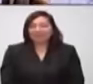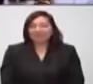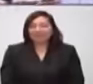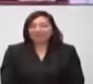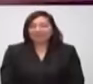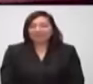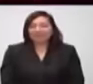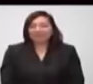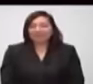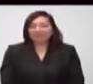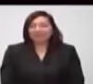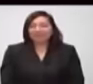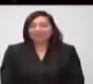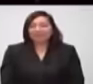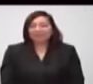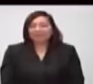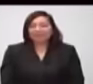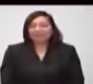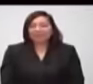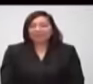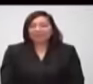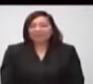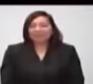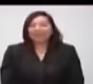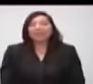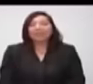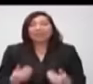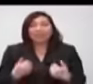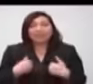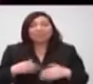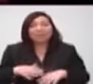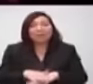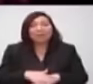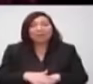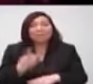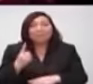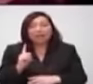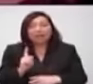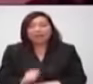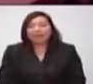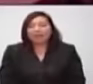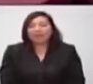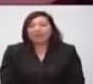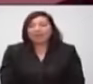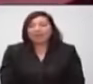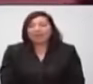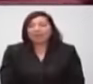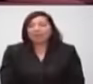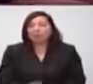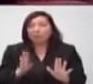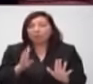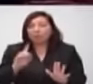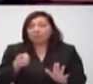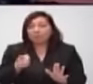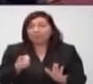Bueno, justamente tenemos planificado, justamente para atender a los 9.000 deportistas